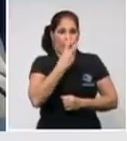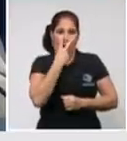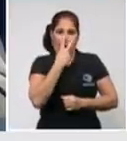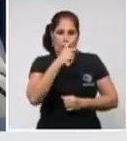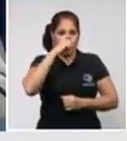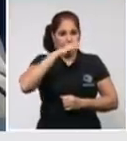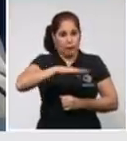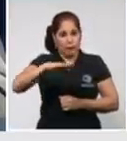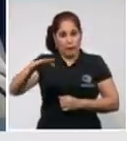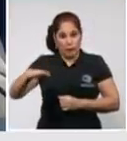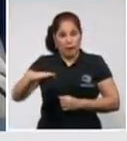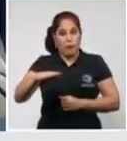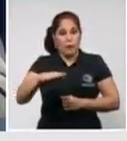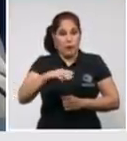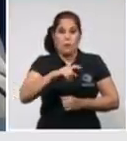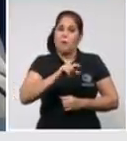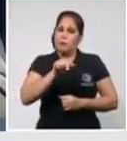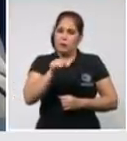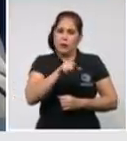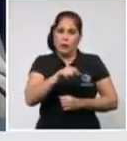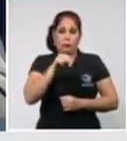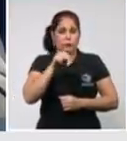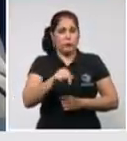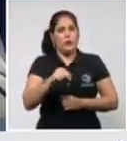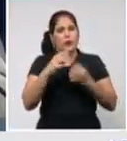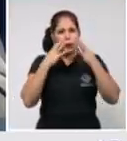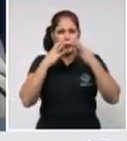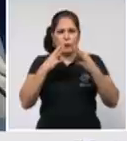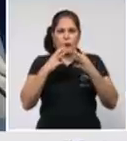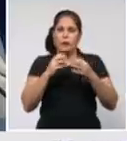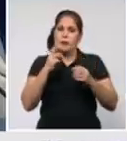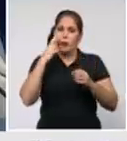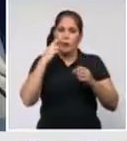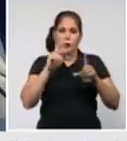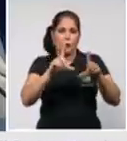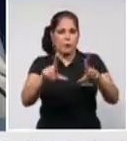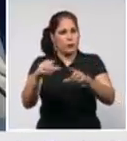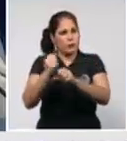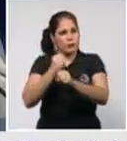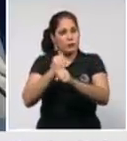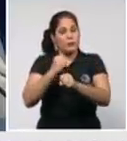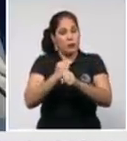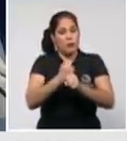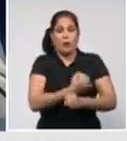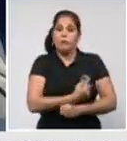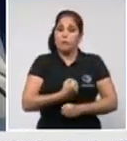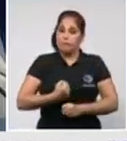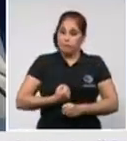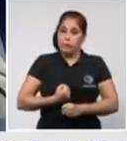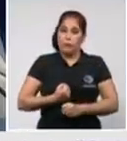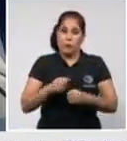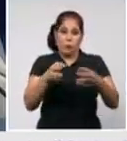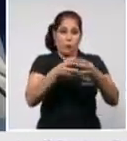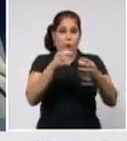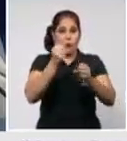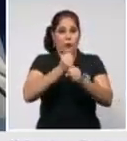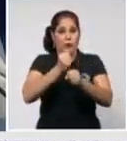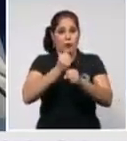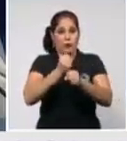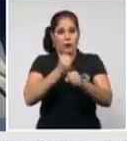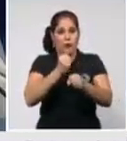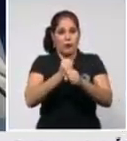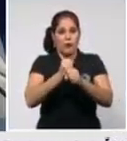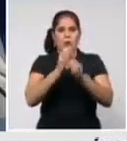de la Pediatría Cubana. Hay que reconocer el trabajo que desempeñan estos equipos, el desvelo